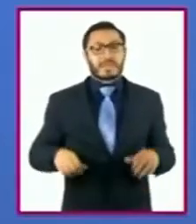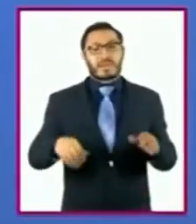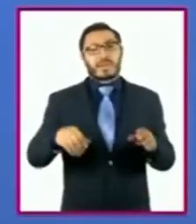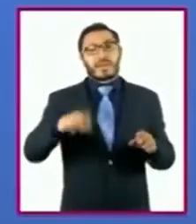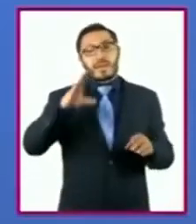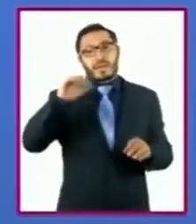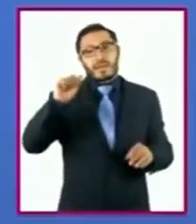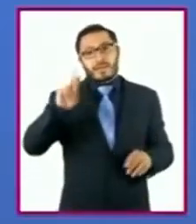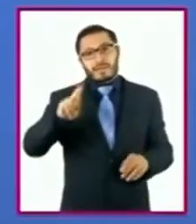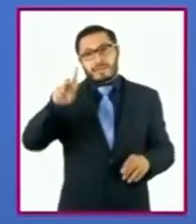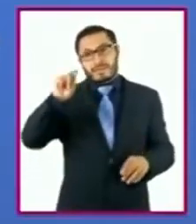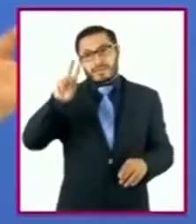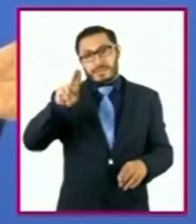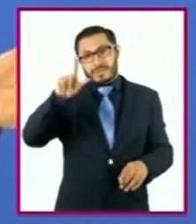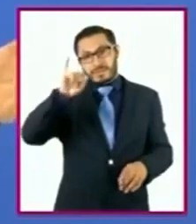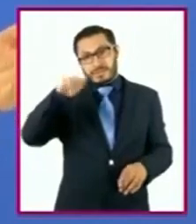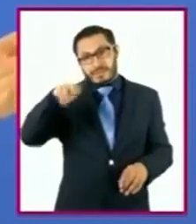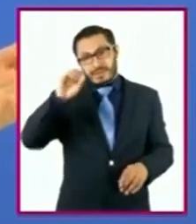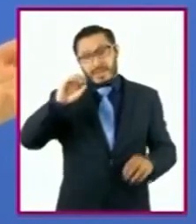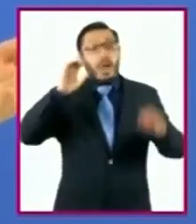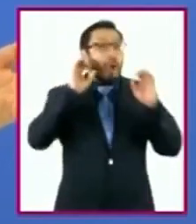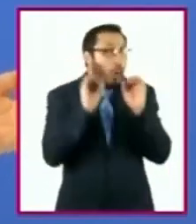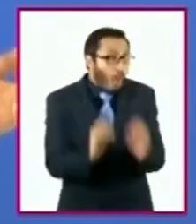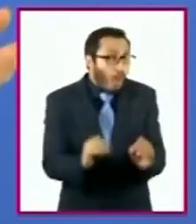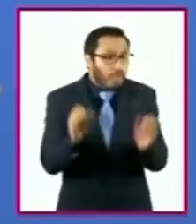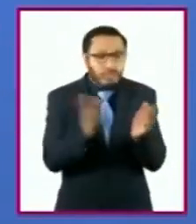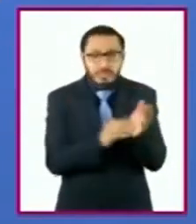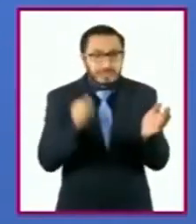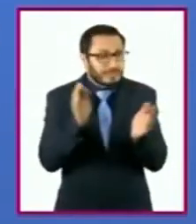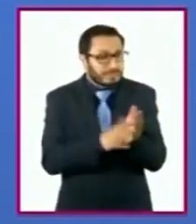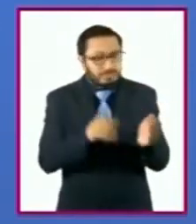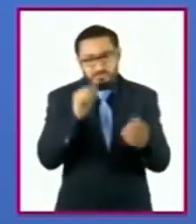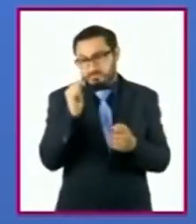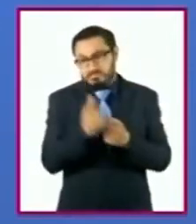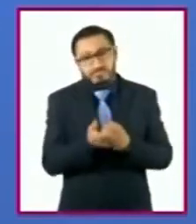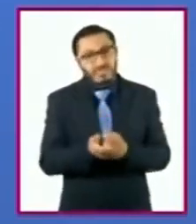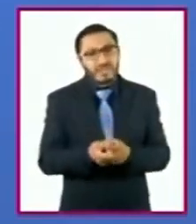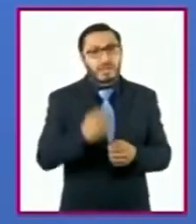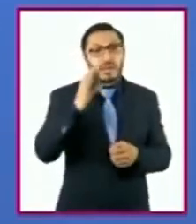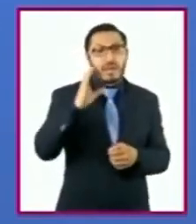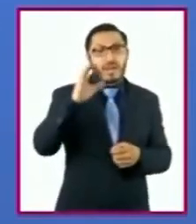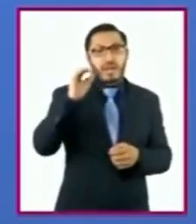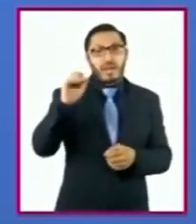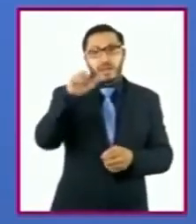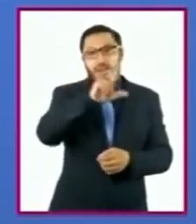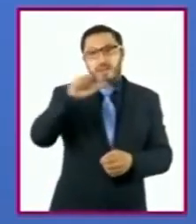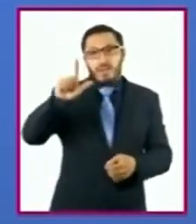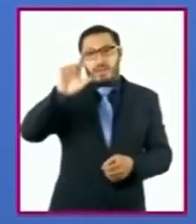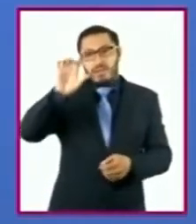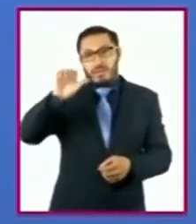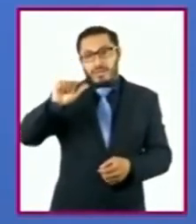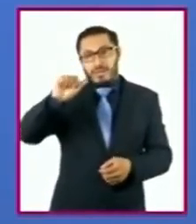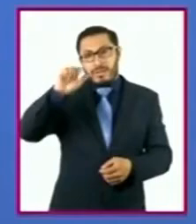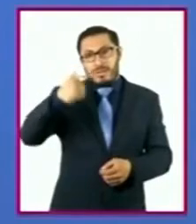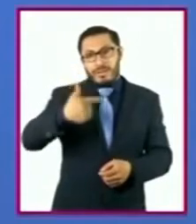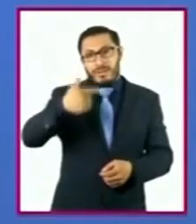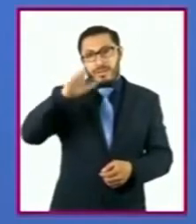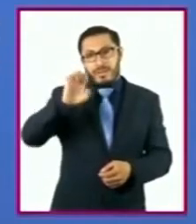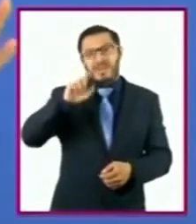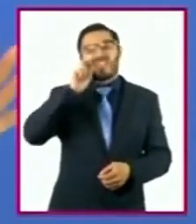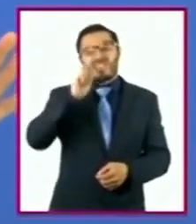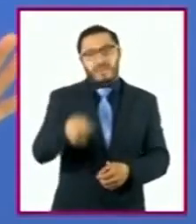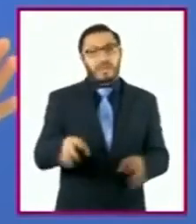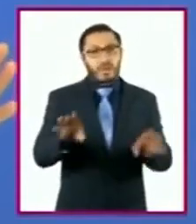cartulina o el material que tengan a la mano, realizarán un collage. Se trata de hacer una composición artística de